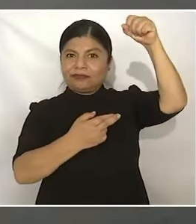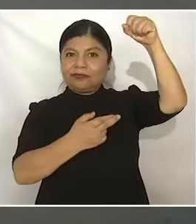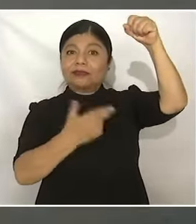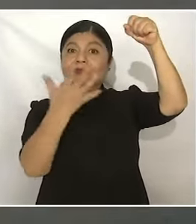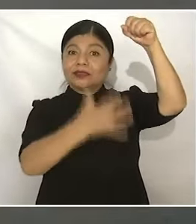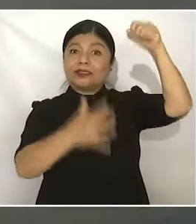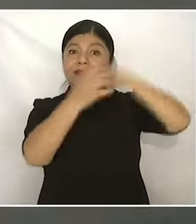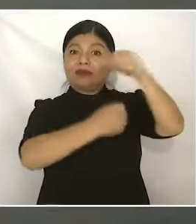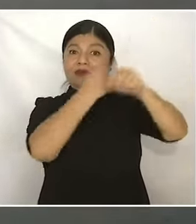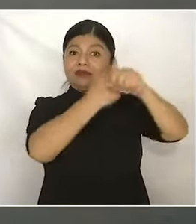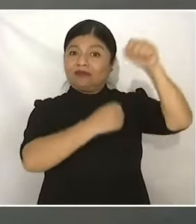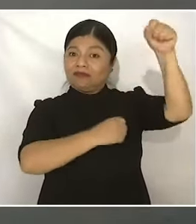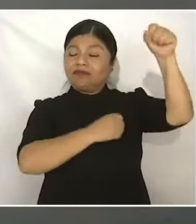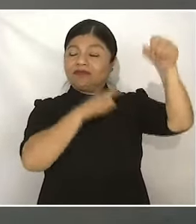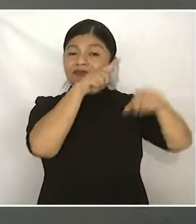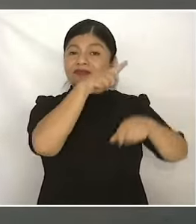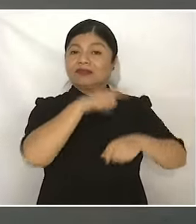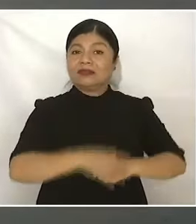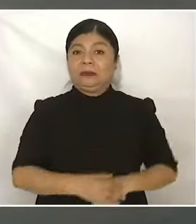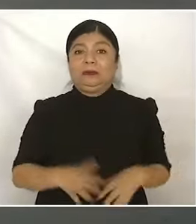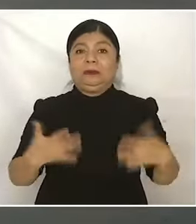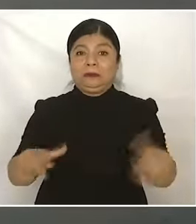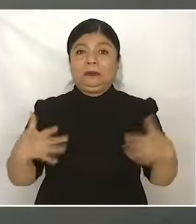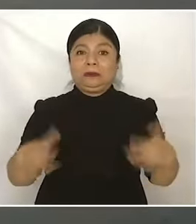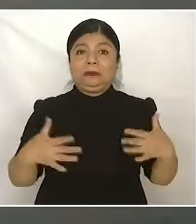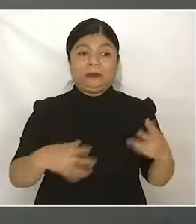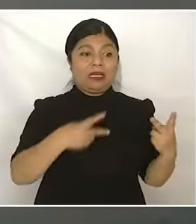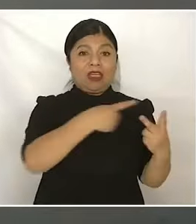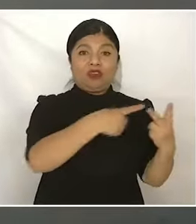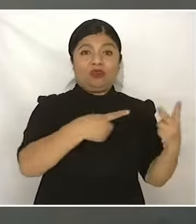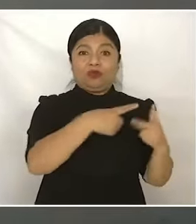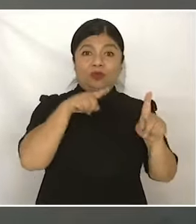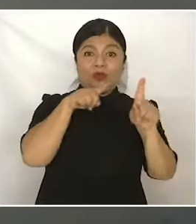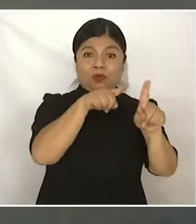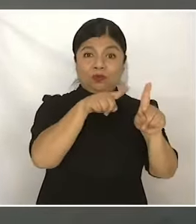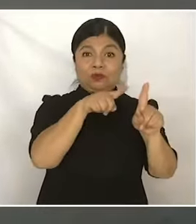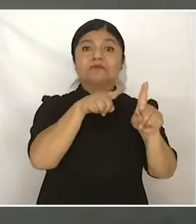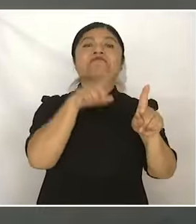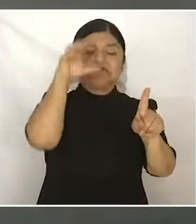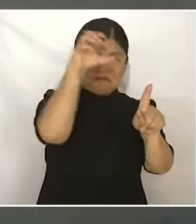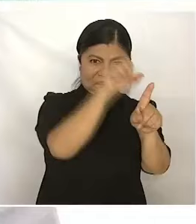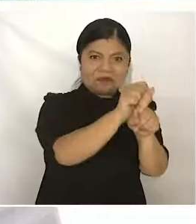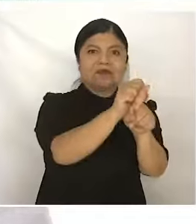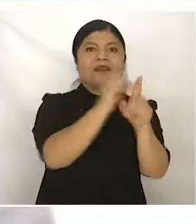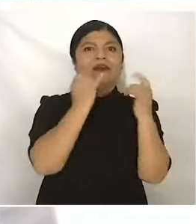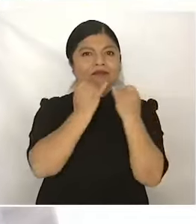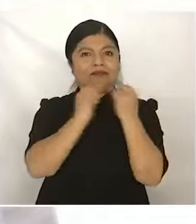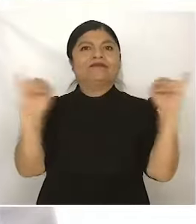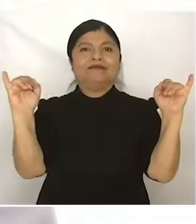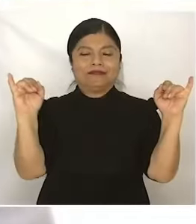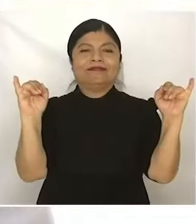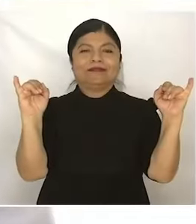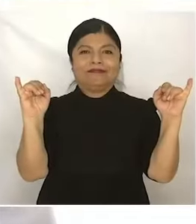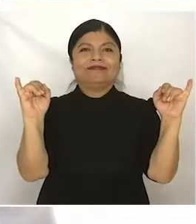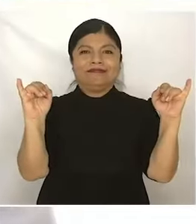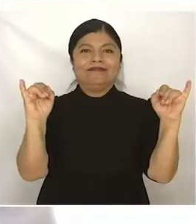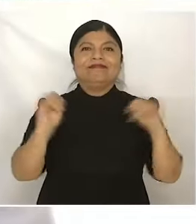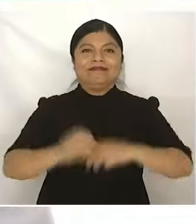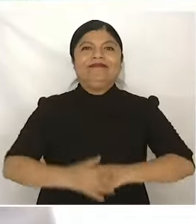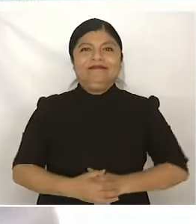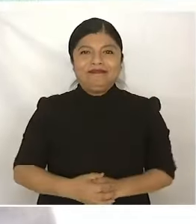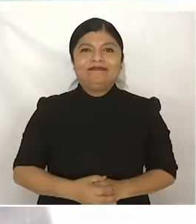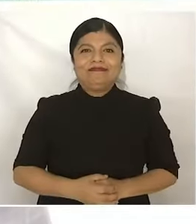Pero se logró la independencia y quedaron esas ideas. No es que se haya abolido